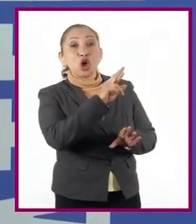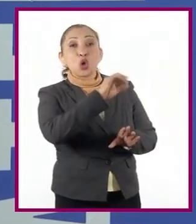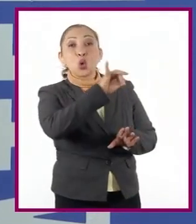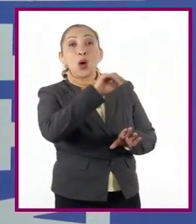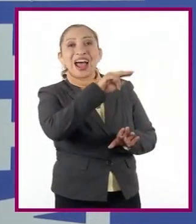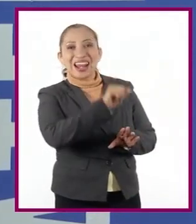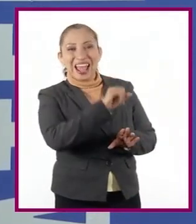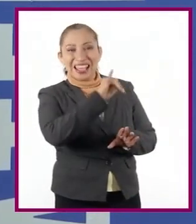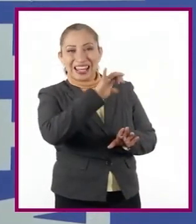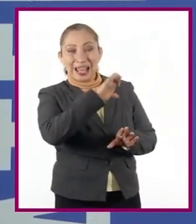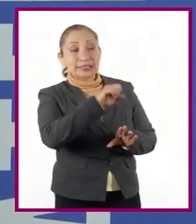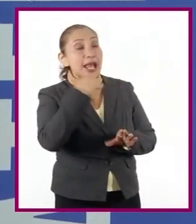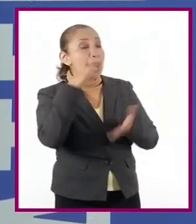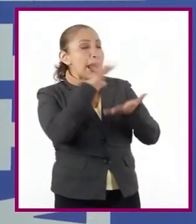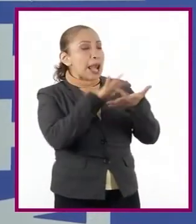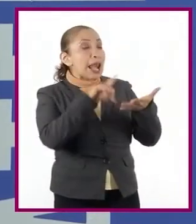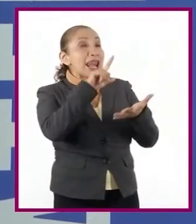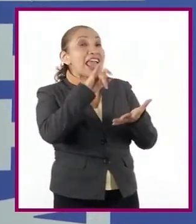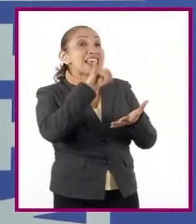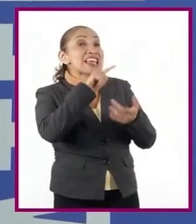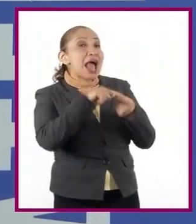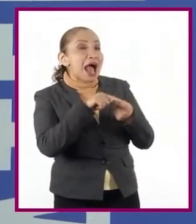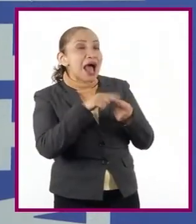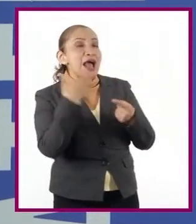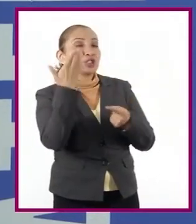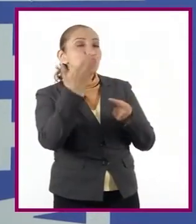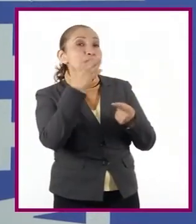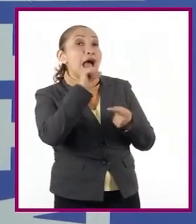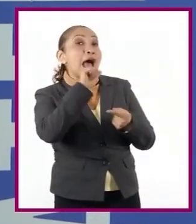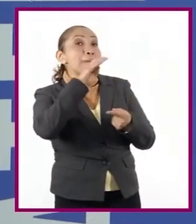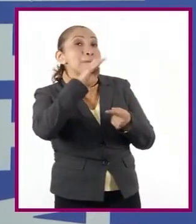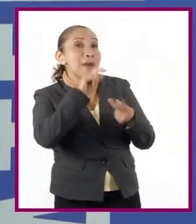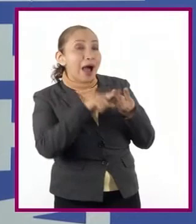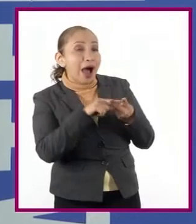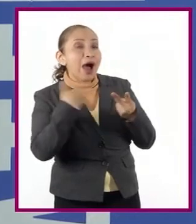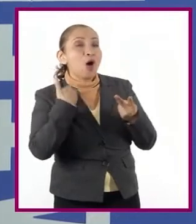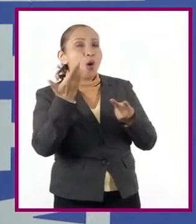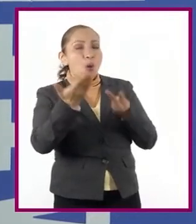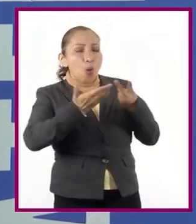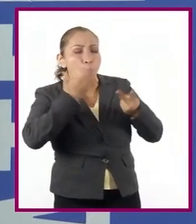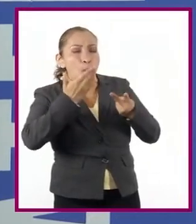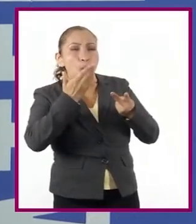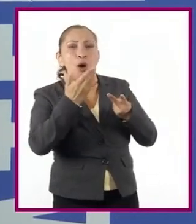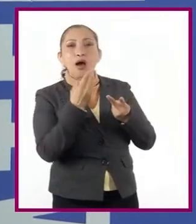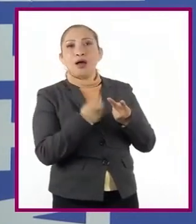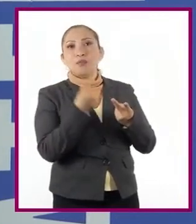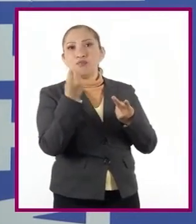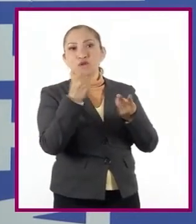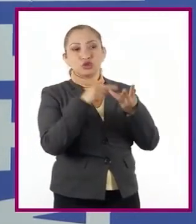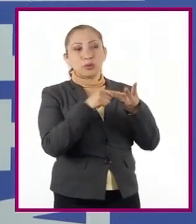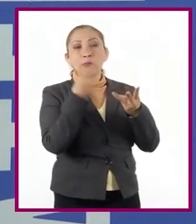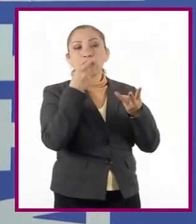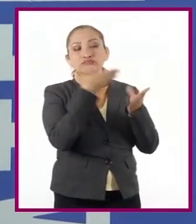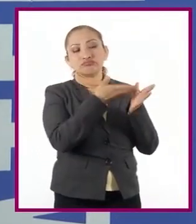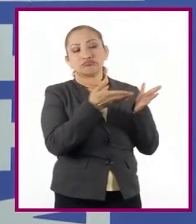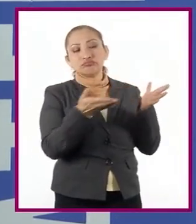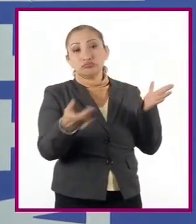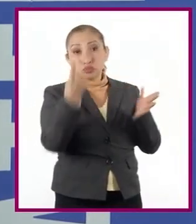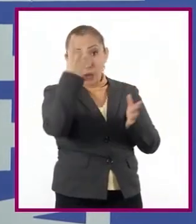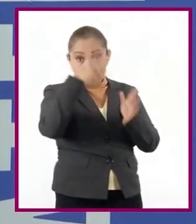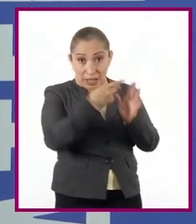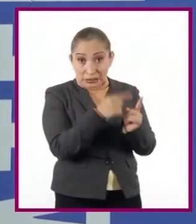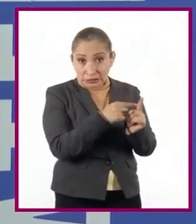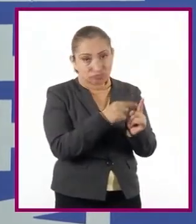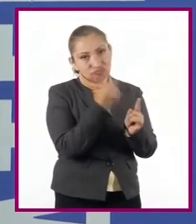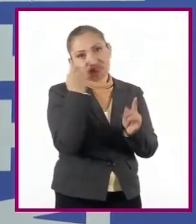de la Cruz leía, estudiaba y escribía mucho, usamos el copretérito para indicar que no solo lo hizo